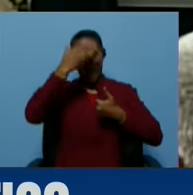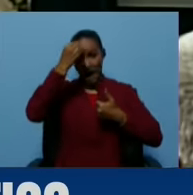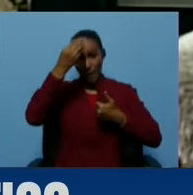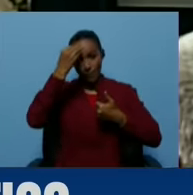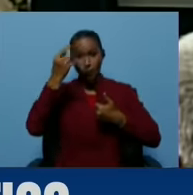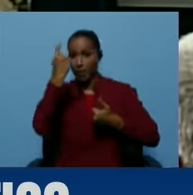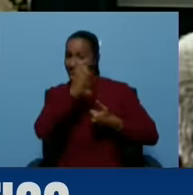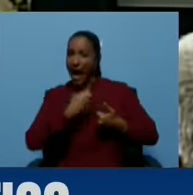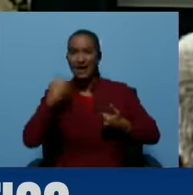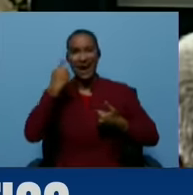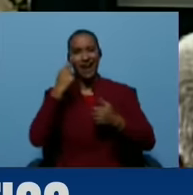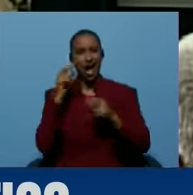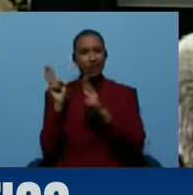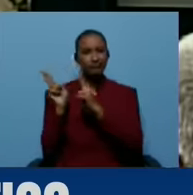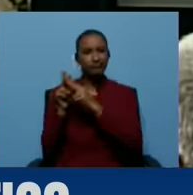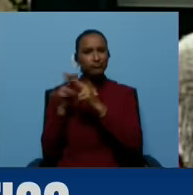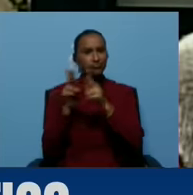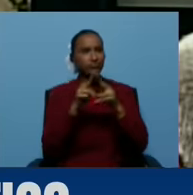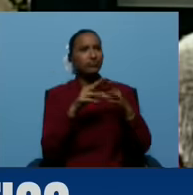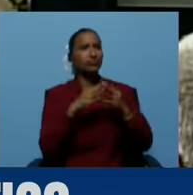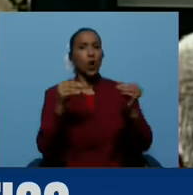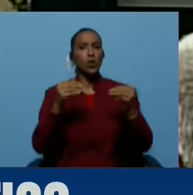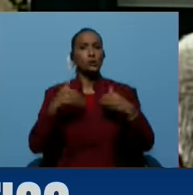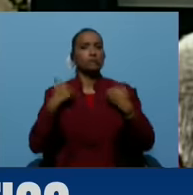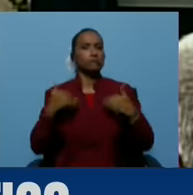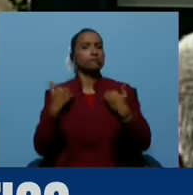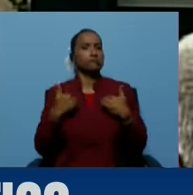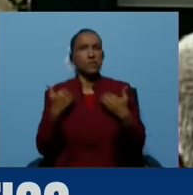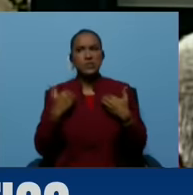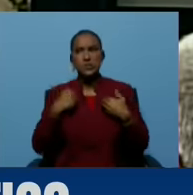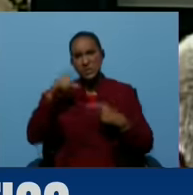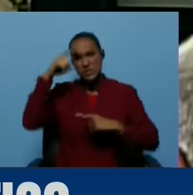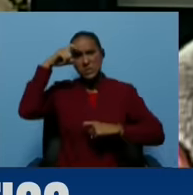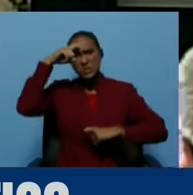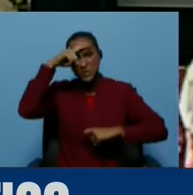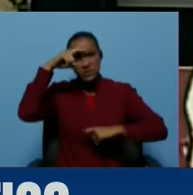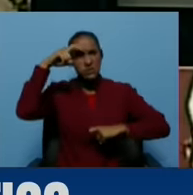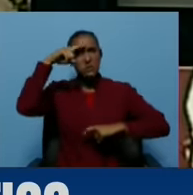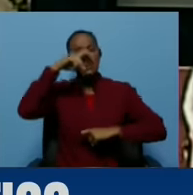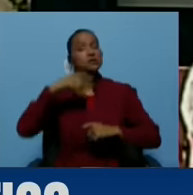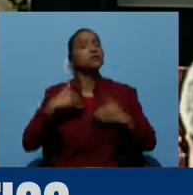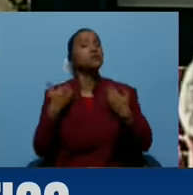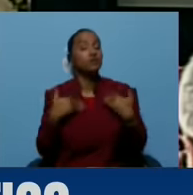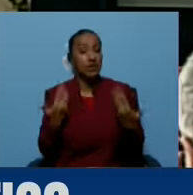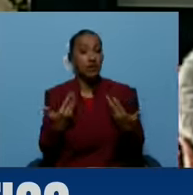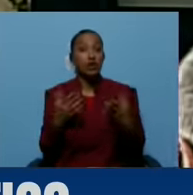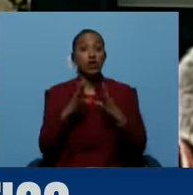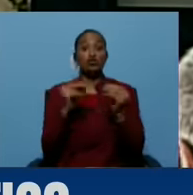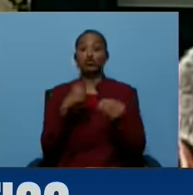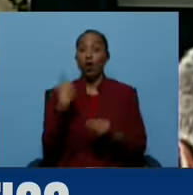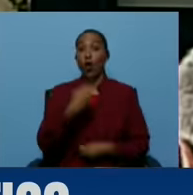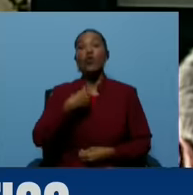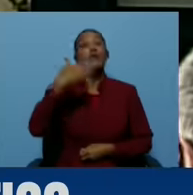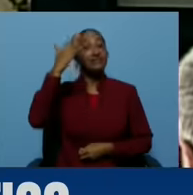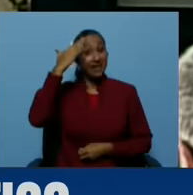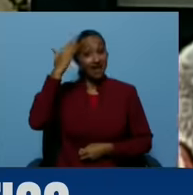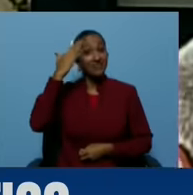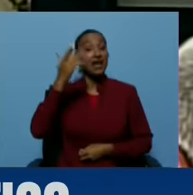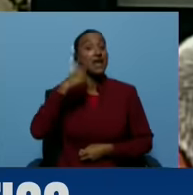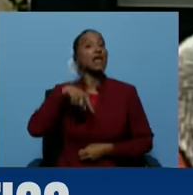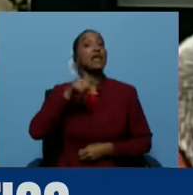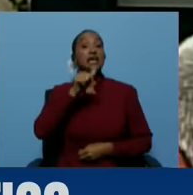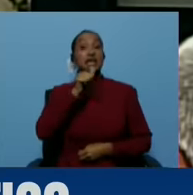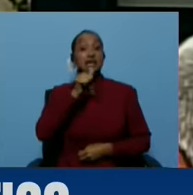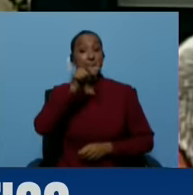imágenes, las caras de sufrimiento. Todos sabían. Y representantes de organismos internacionales que estaban